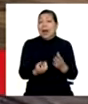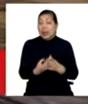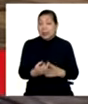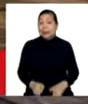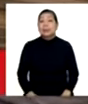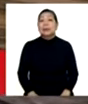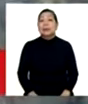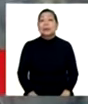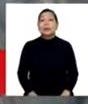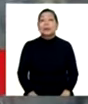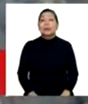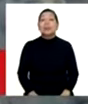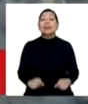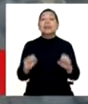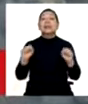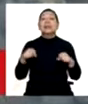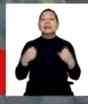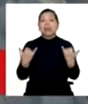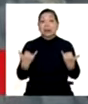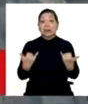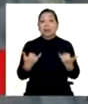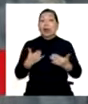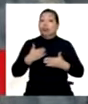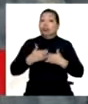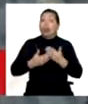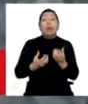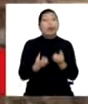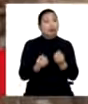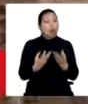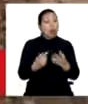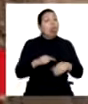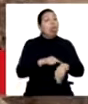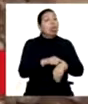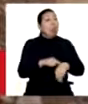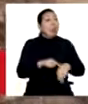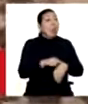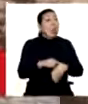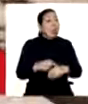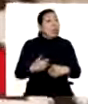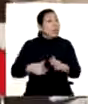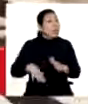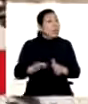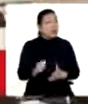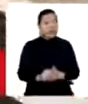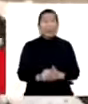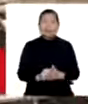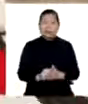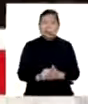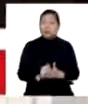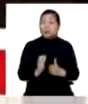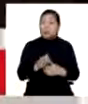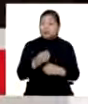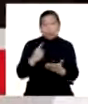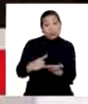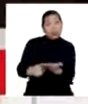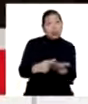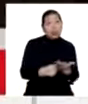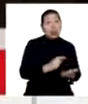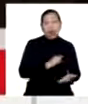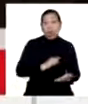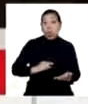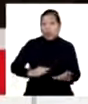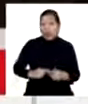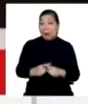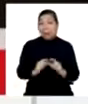Arequipa. Así es, esto ha sido un proceso bastante largo porque primero había que llegar a un consenso con el